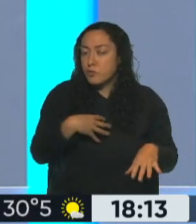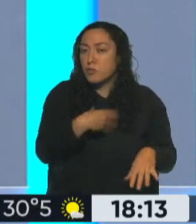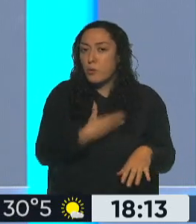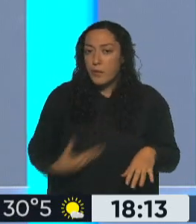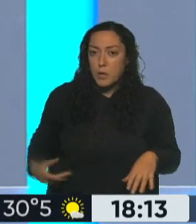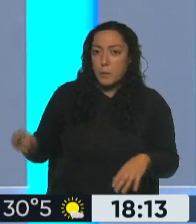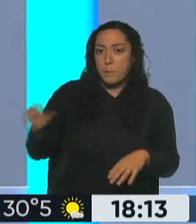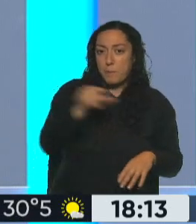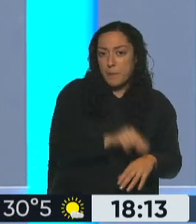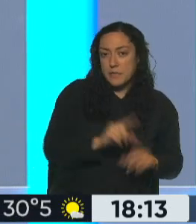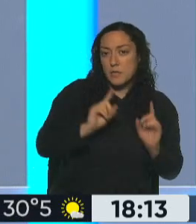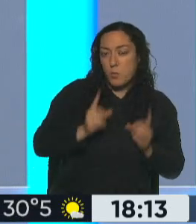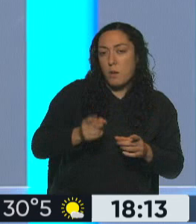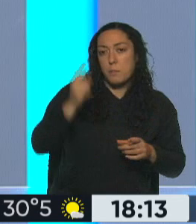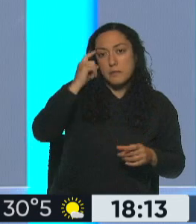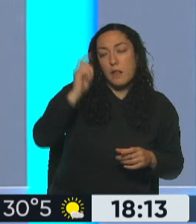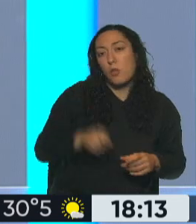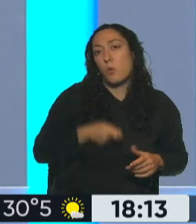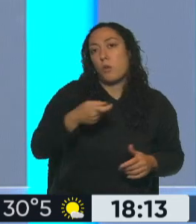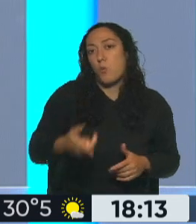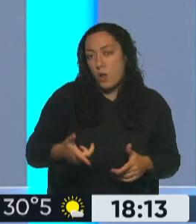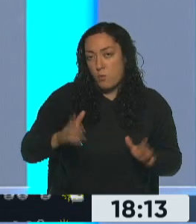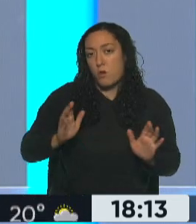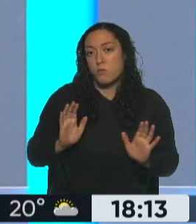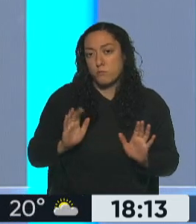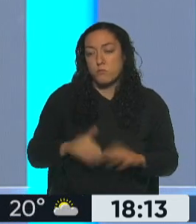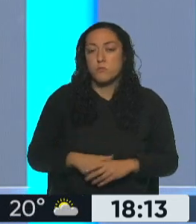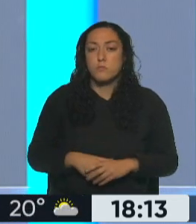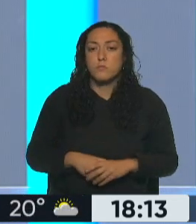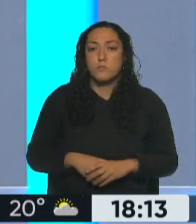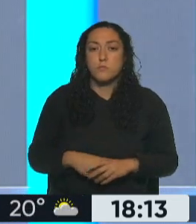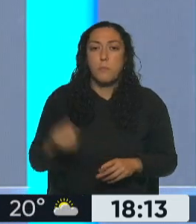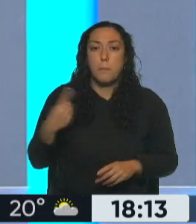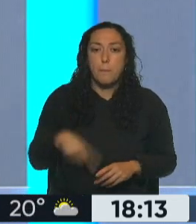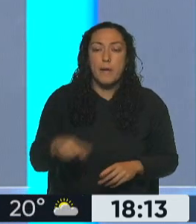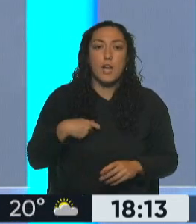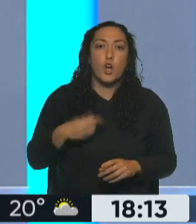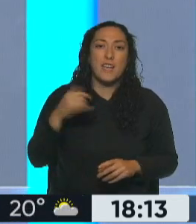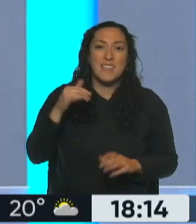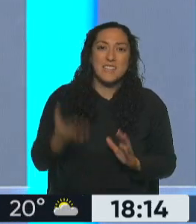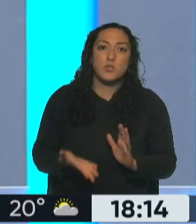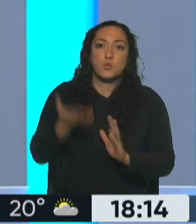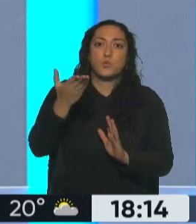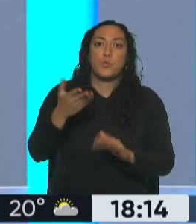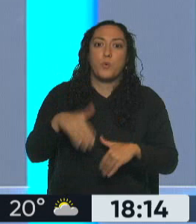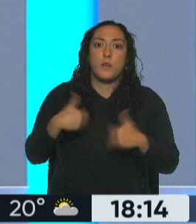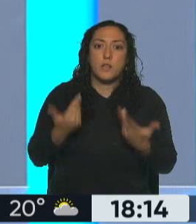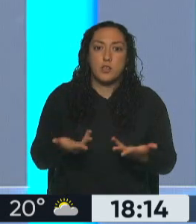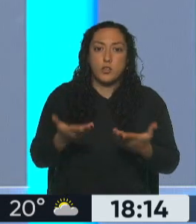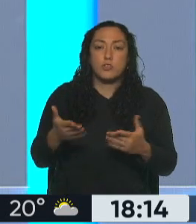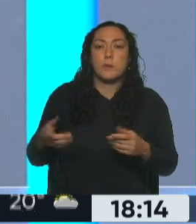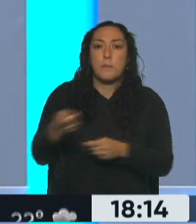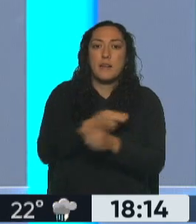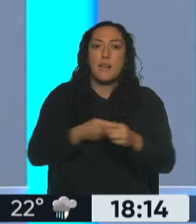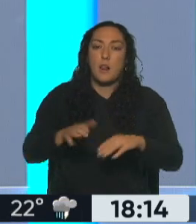prestan esperando que esa plata se la devuelvan. Lo malo es que eso levanta mucho las tasas y le está poniendo un piso a todo el